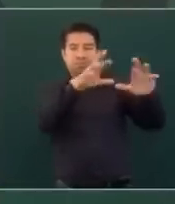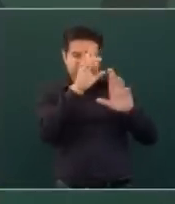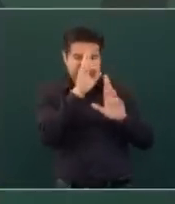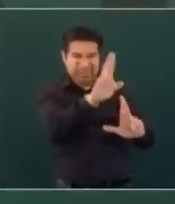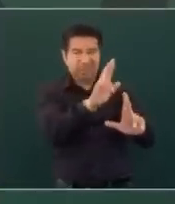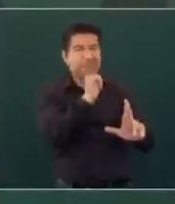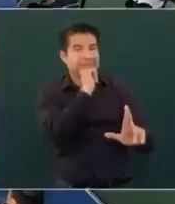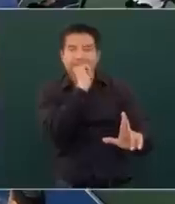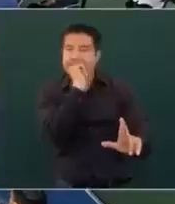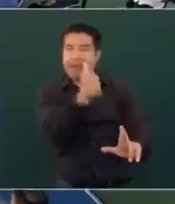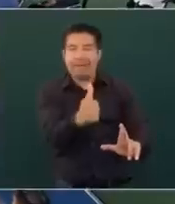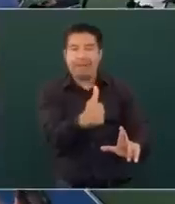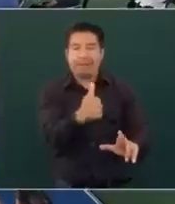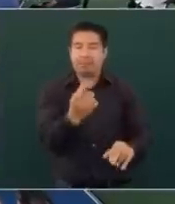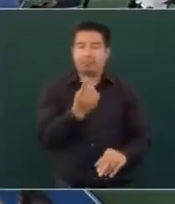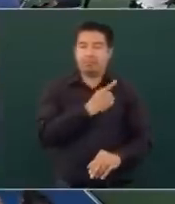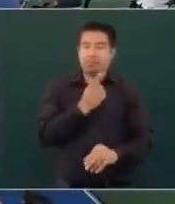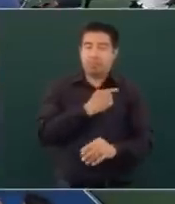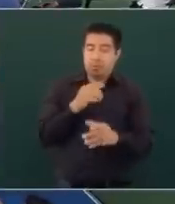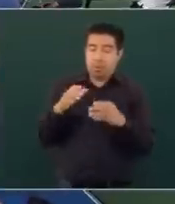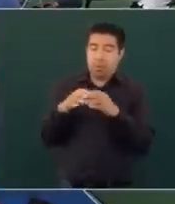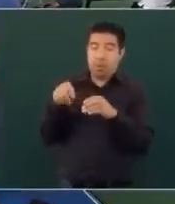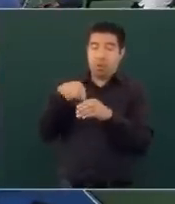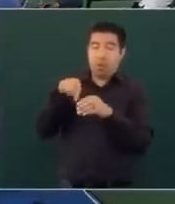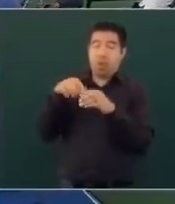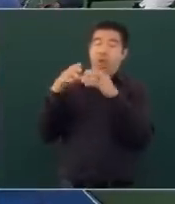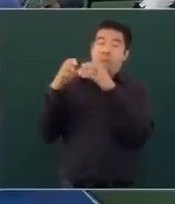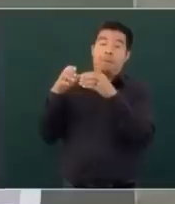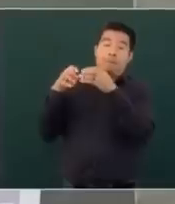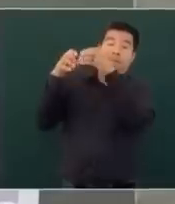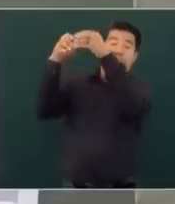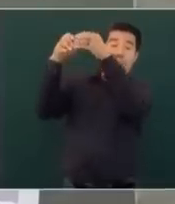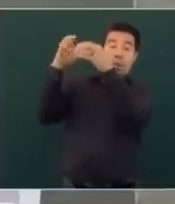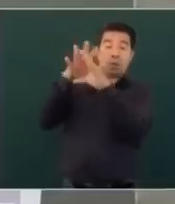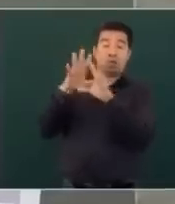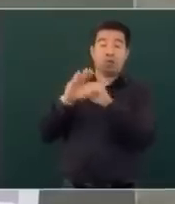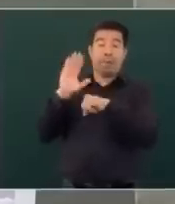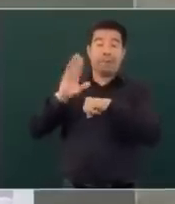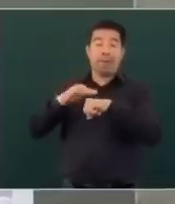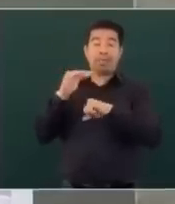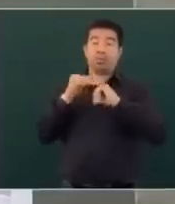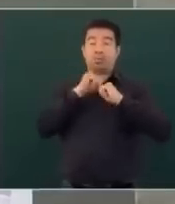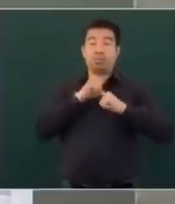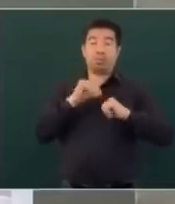La política, según ellos, se hace en la cúpula,